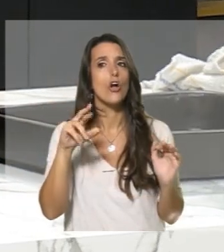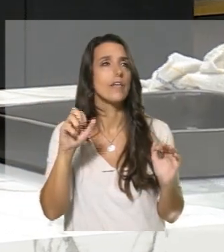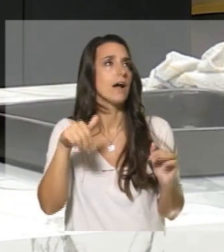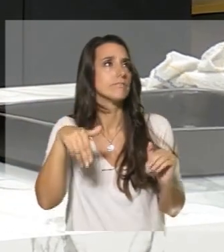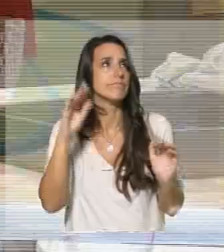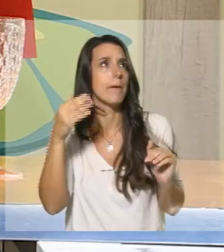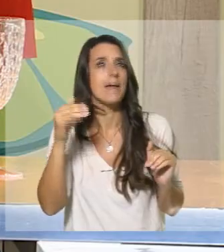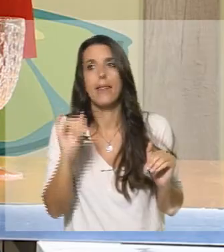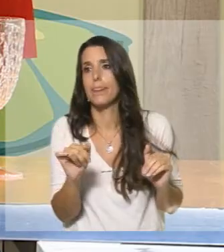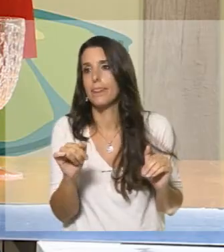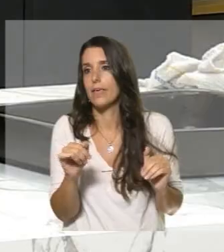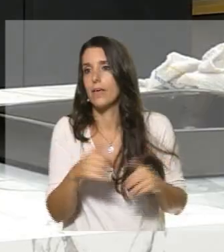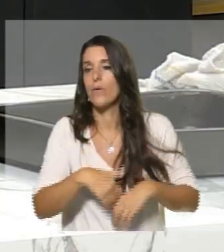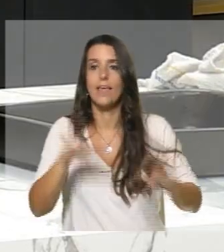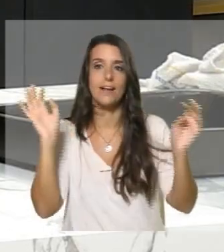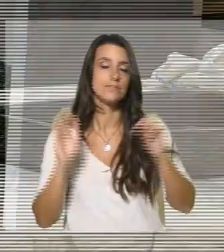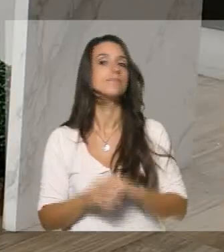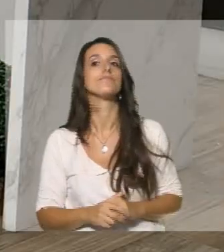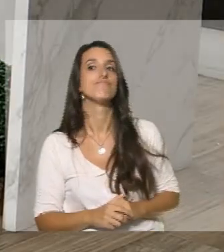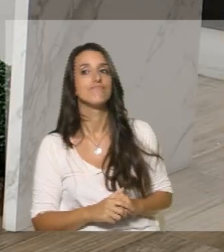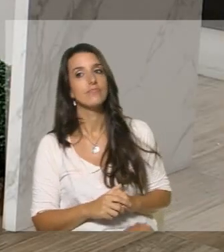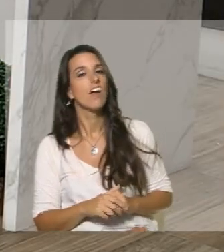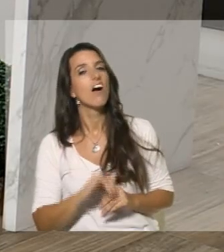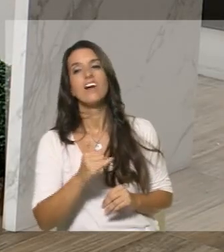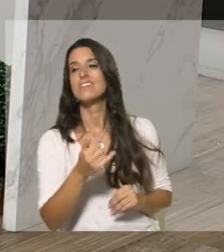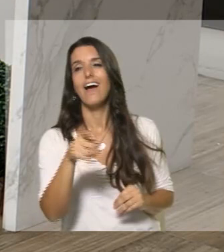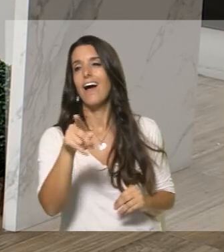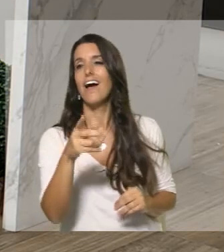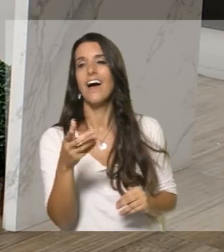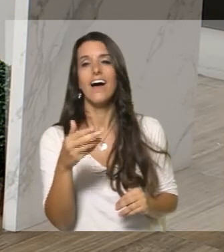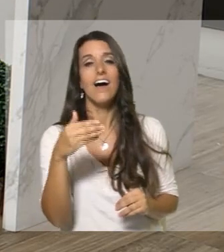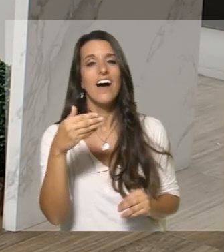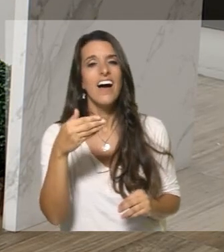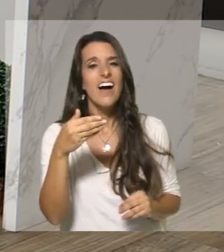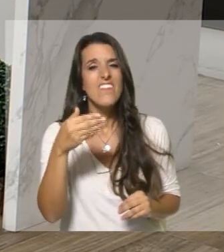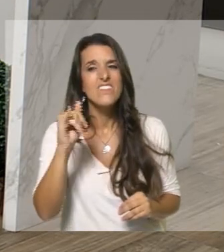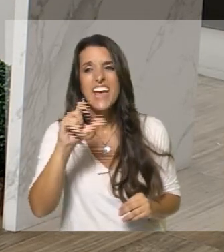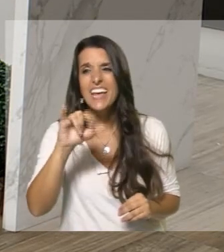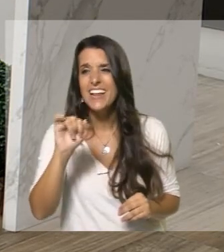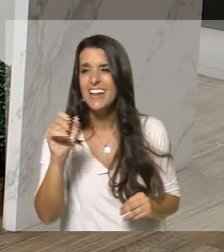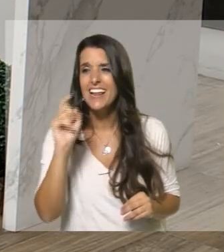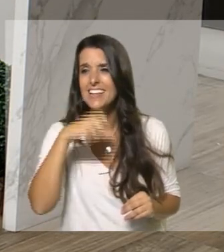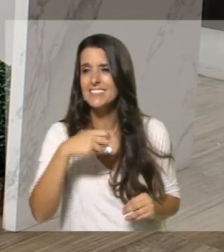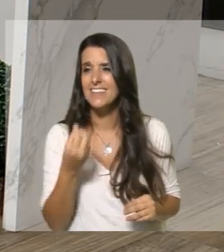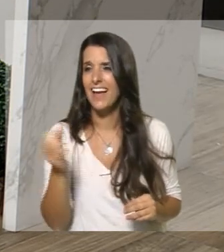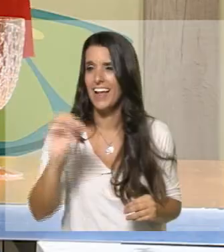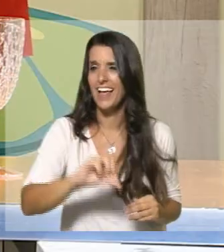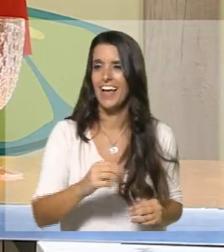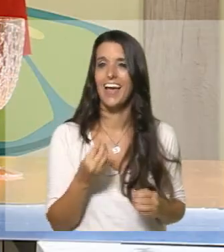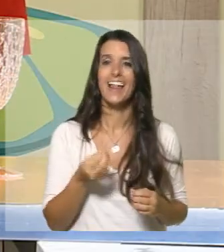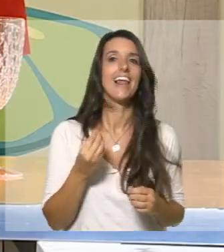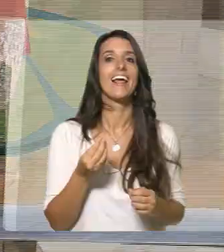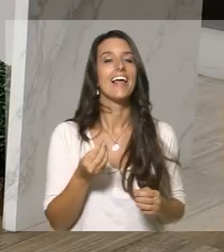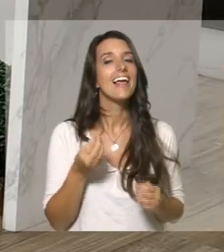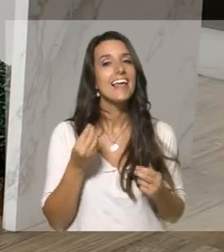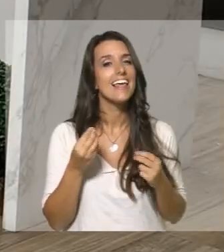brandy. Perfecto. Sí, le podemos poner. No, ya me haces una chanchada, Bailey. Ya me haces una un enchastre. O sea, ella le quería agregar, pero estaba pensando que